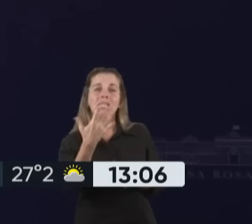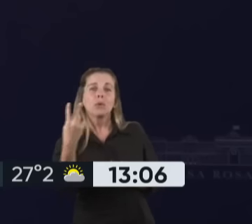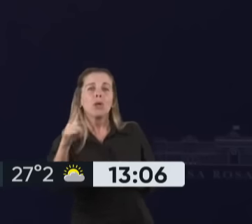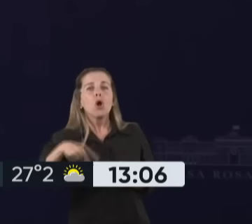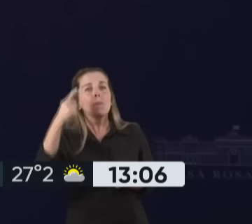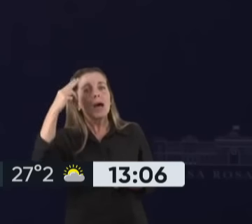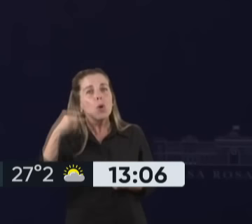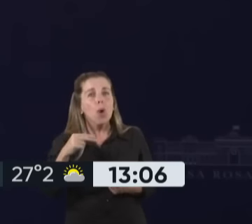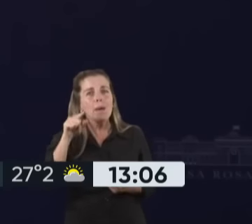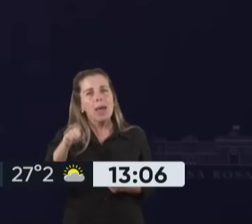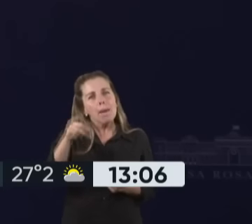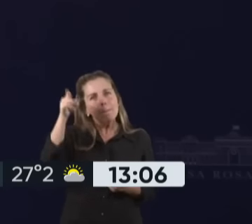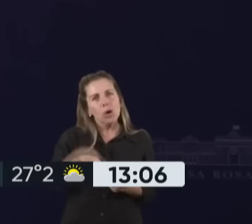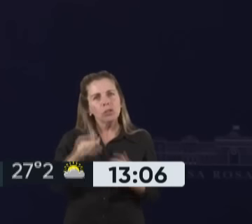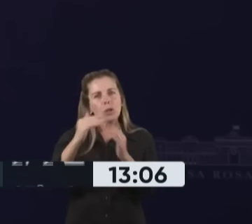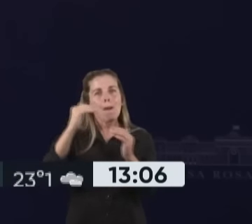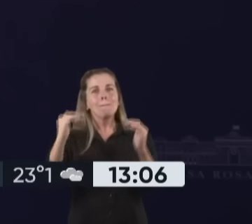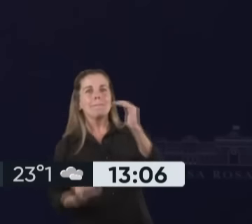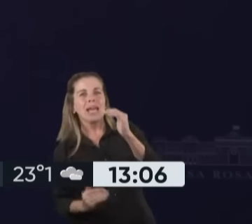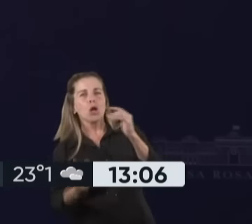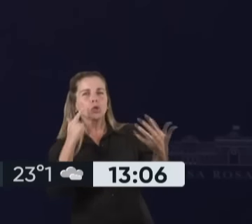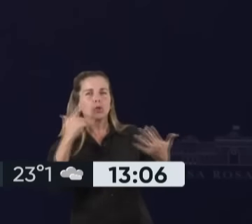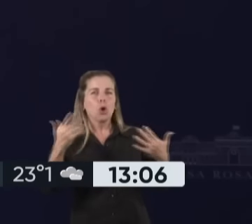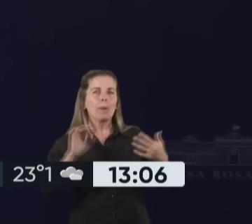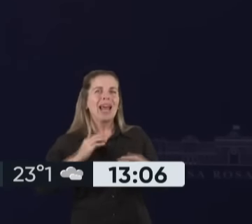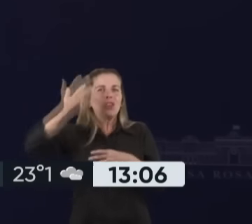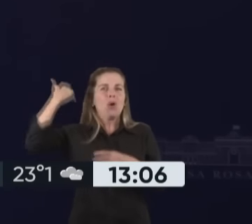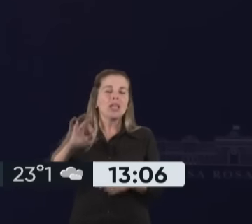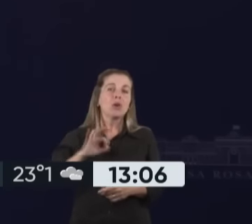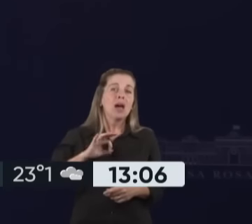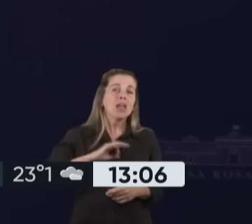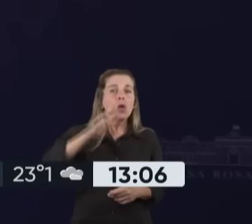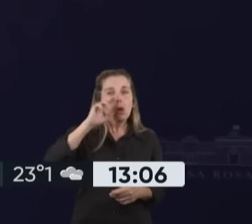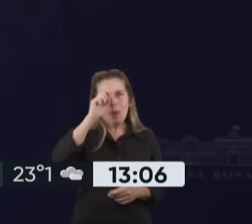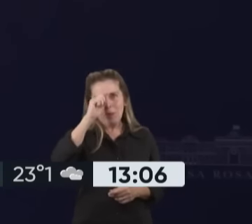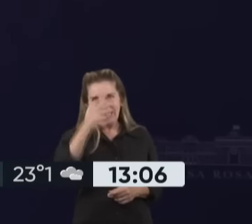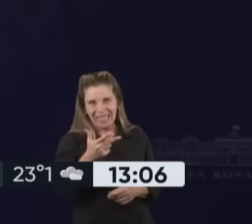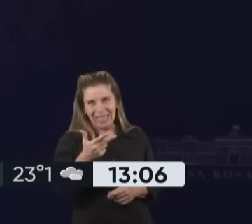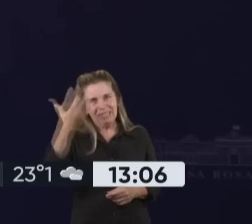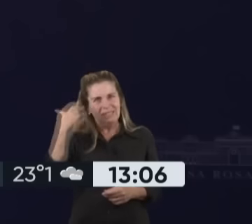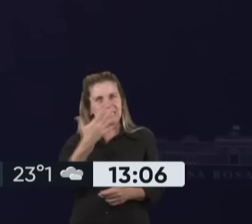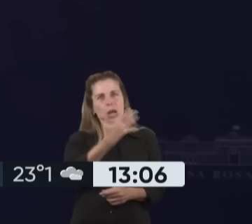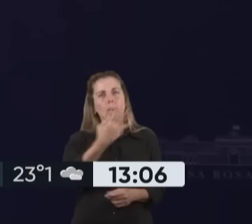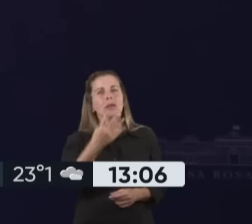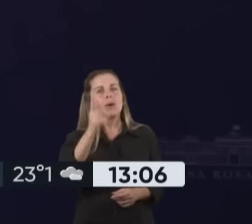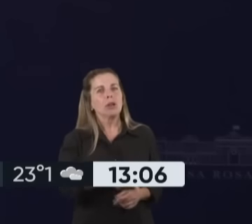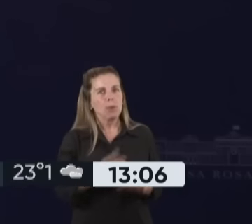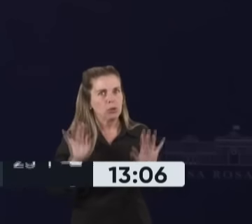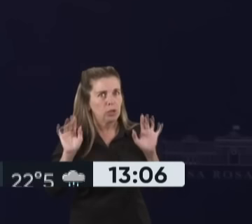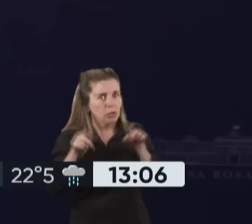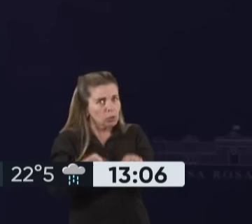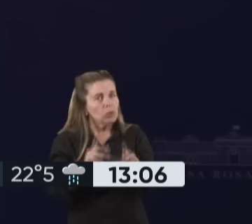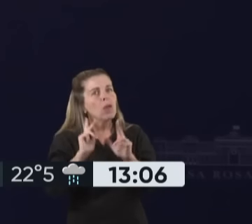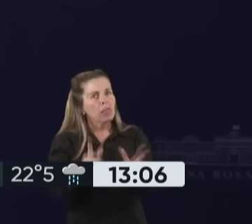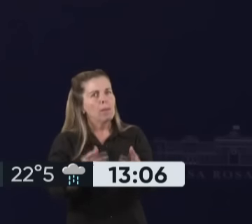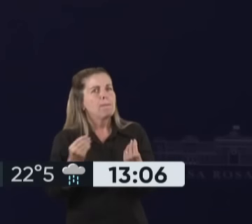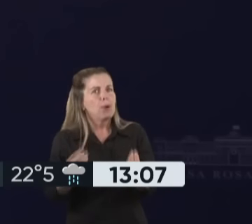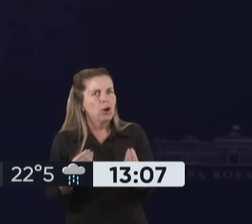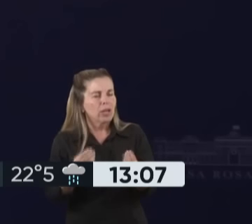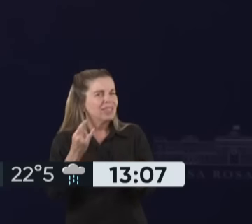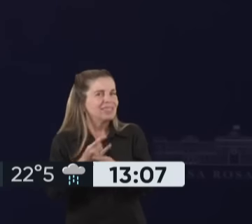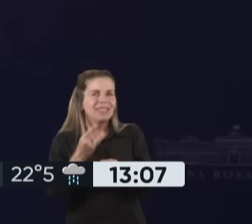52,9 puntos porcentuales menos que en diciembre de 2023, cuando fue del 54%. Esto nosotros lo recalcamos siempre porque